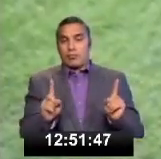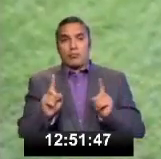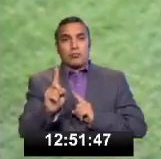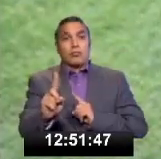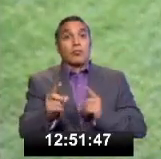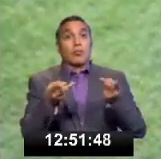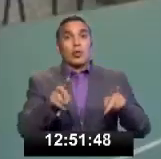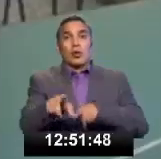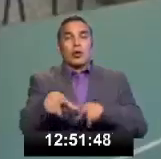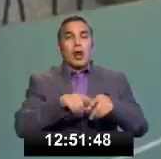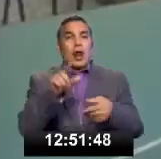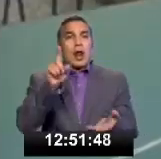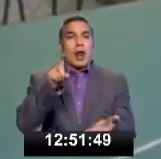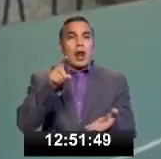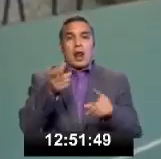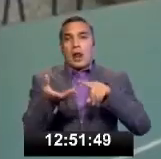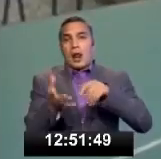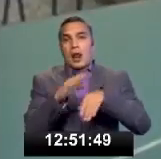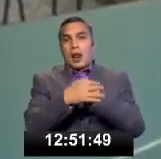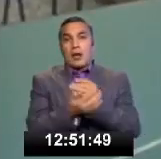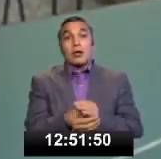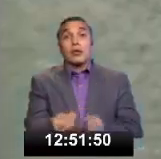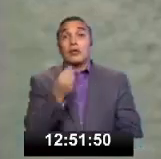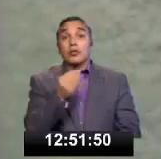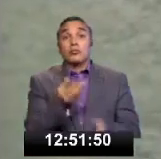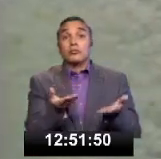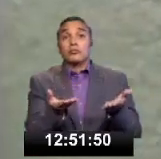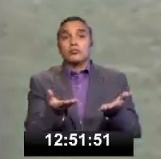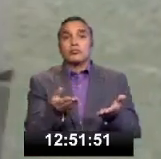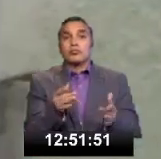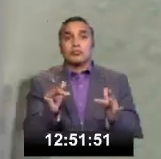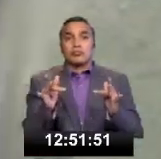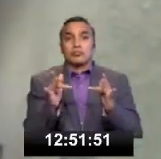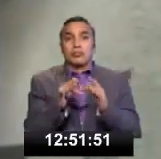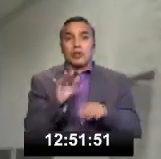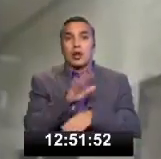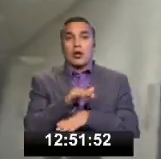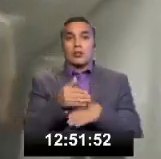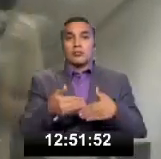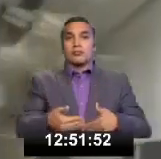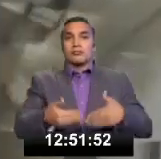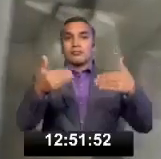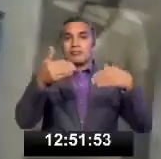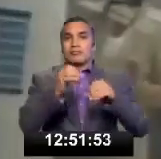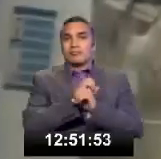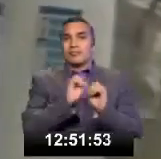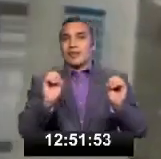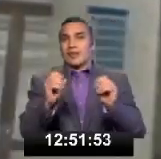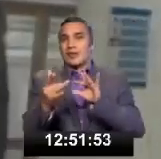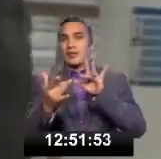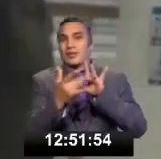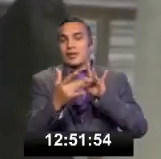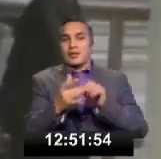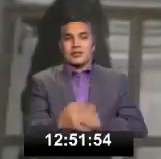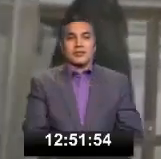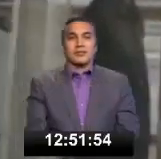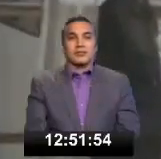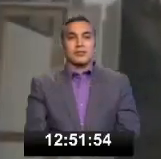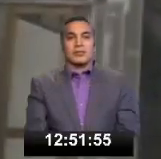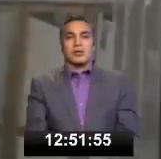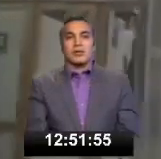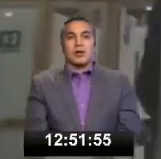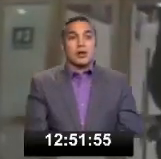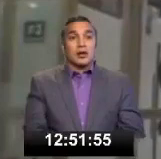puntos de desinfección, mientras en el comedor cubiertas impiden el contacto entre los estudiantes. Hay periodos de tiempo continuos y constantes